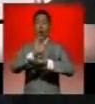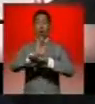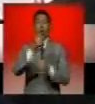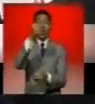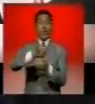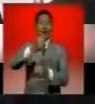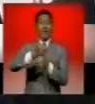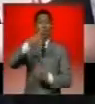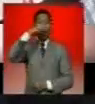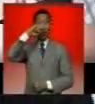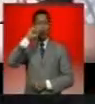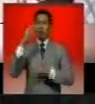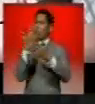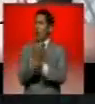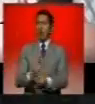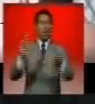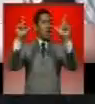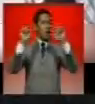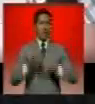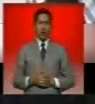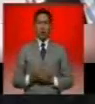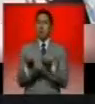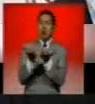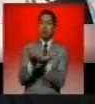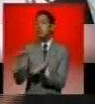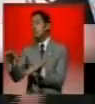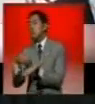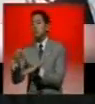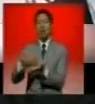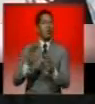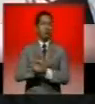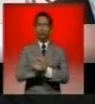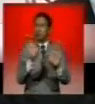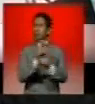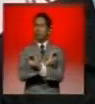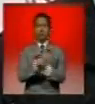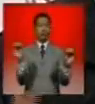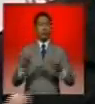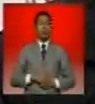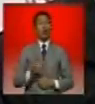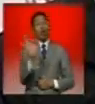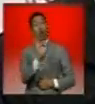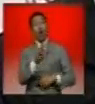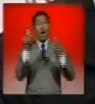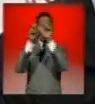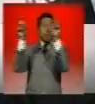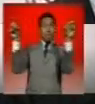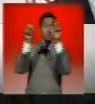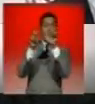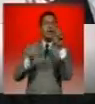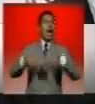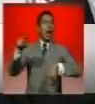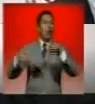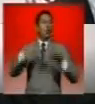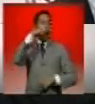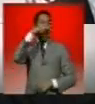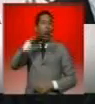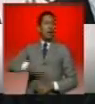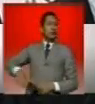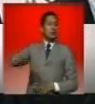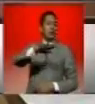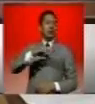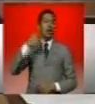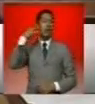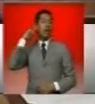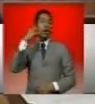basurales, en camales y también en empresas privadas. Ustedes recordarán que era una costumbre de que en algunas haciendas bananeras existían el trabajo